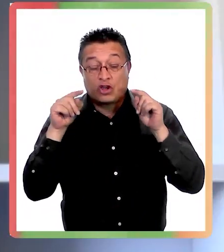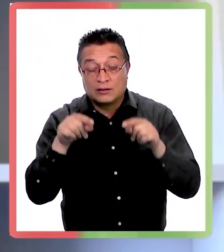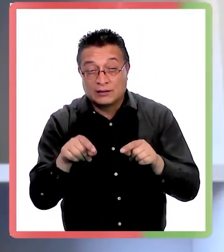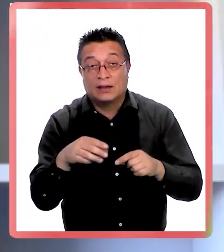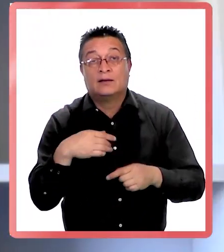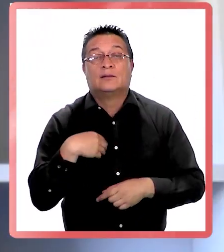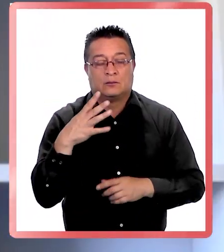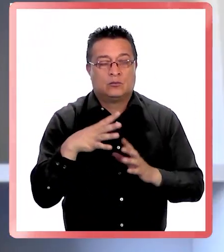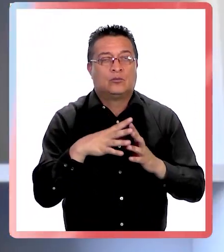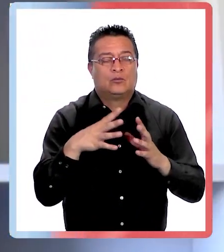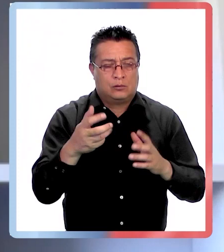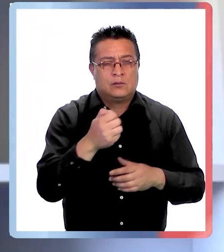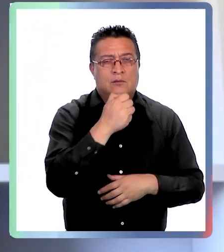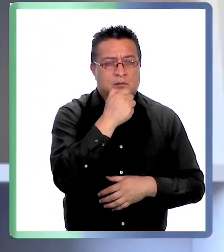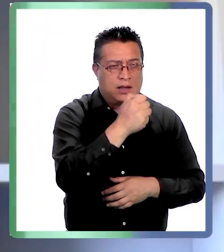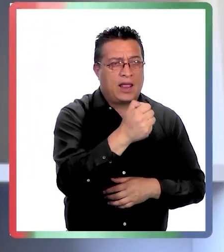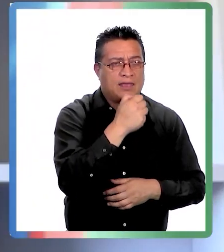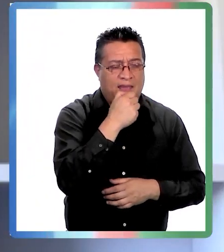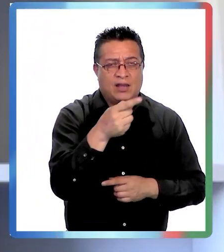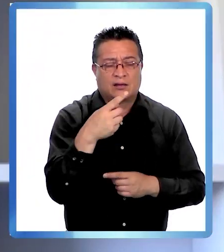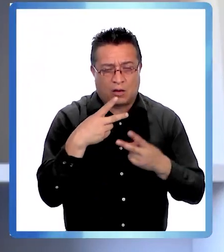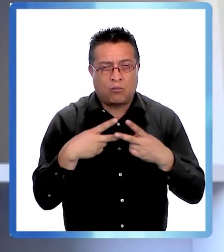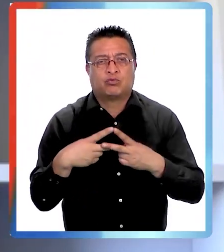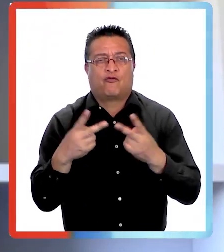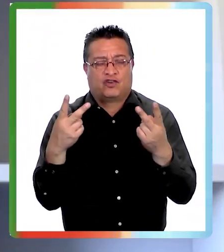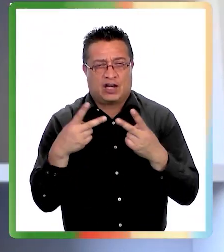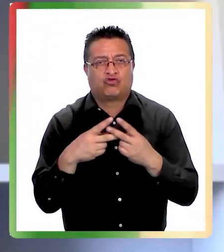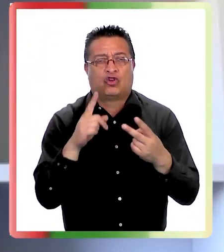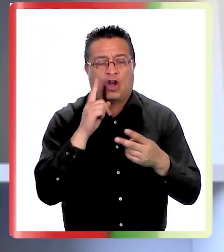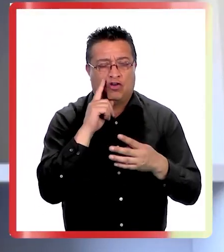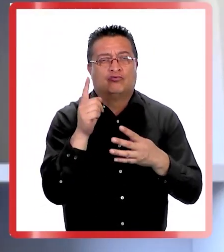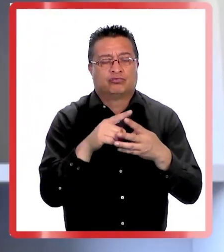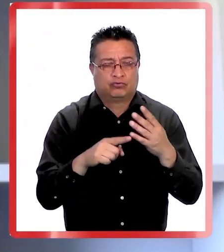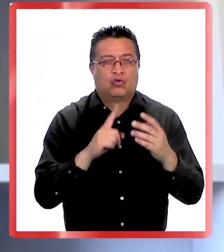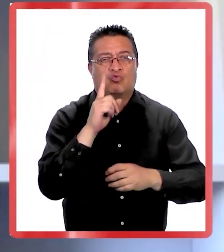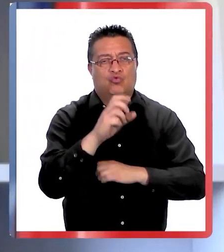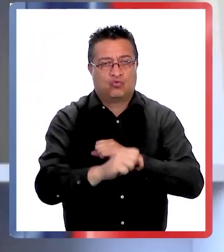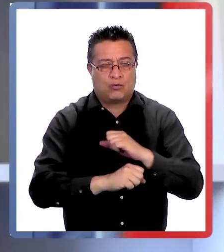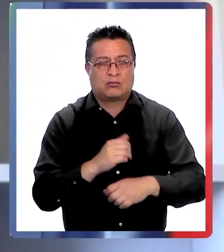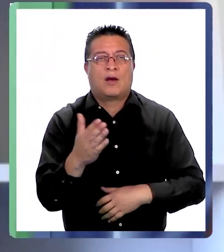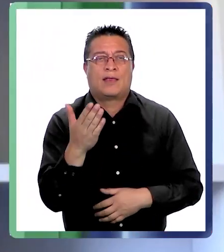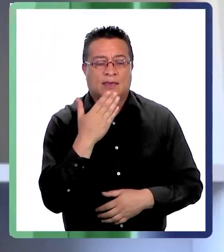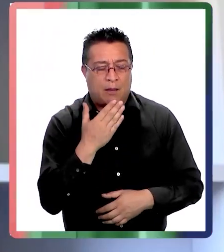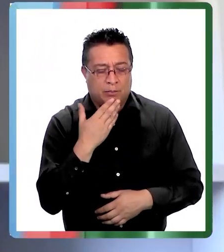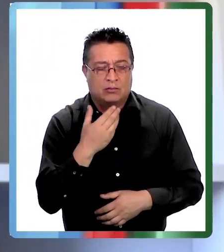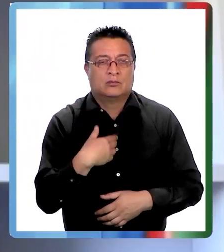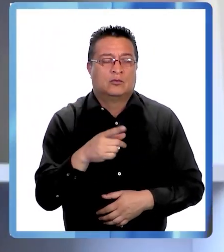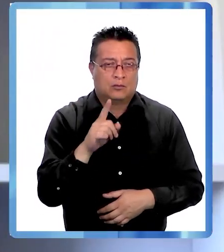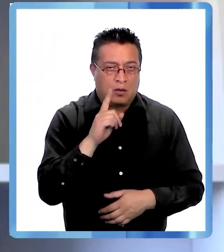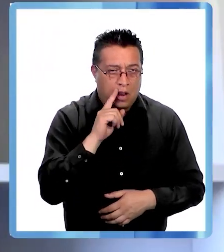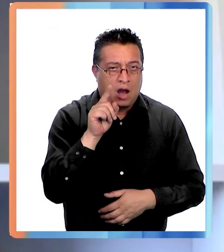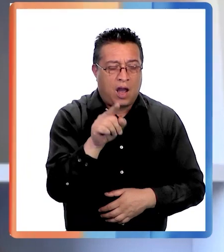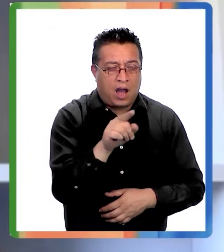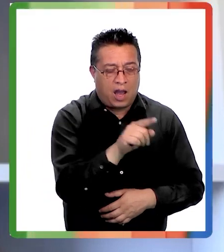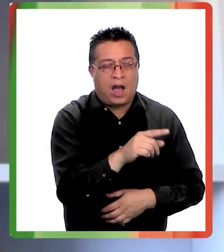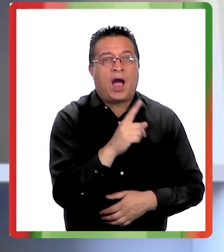Audición, tenemos hartas entrevistas, hacemos publicaciones, y durante el año también